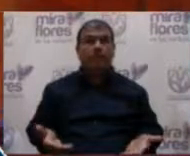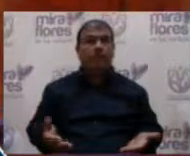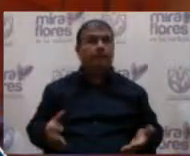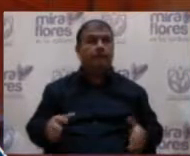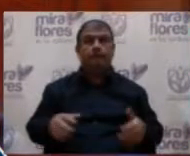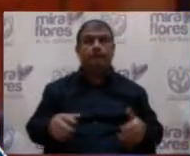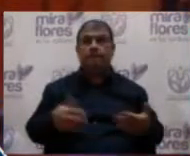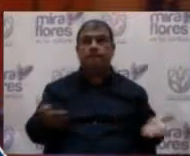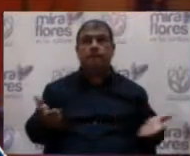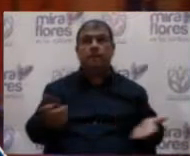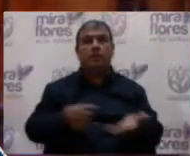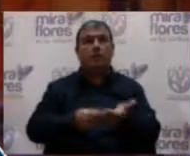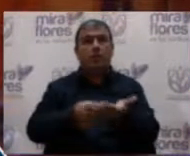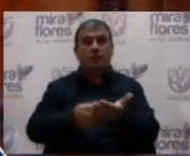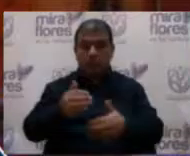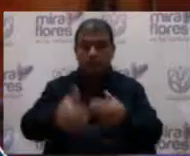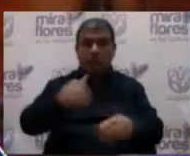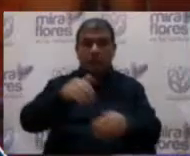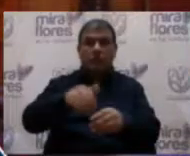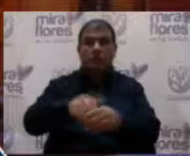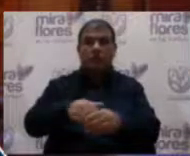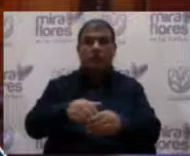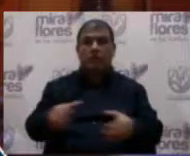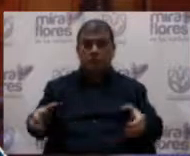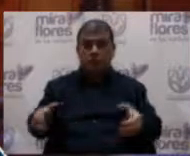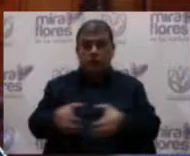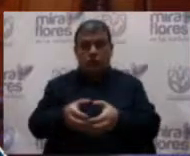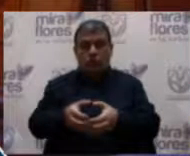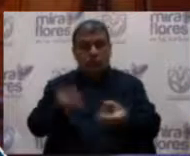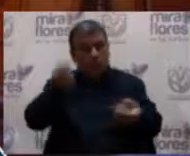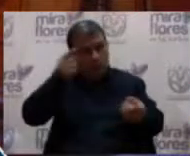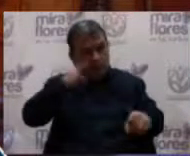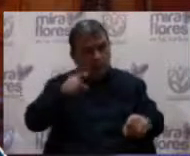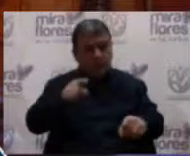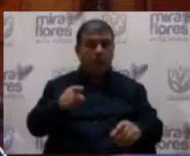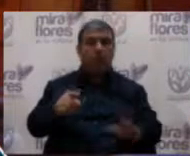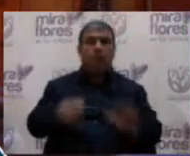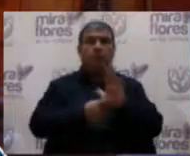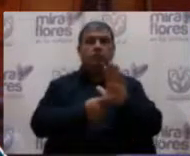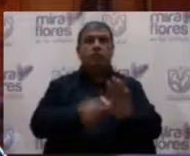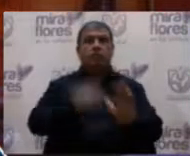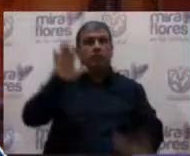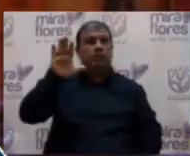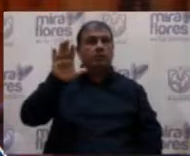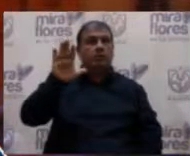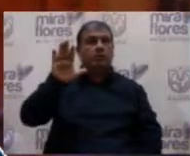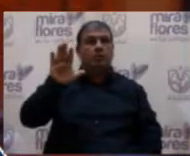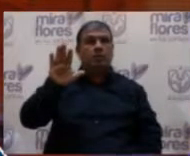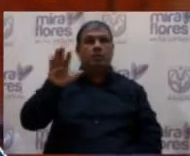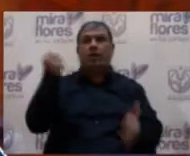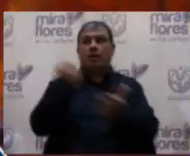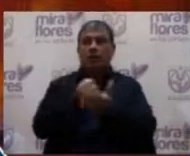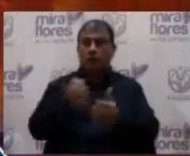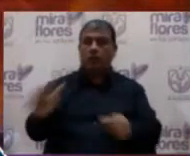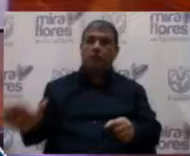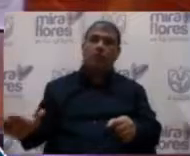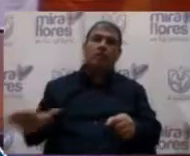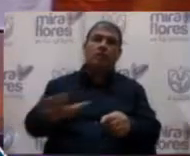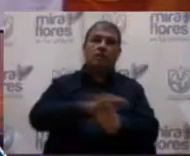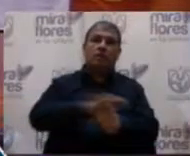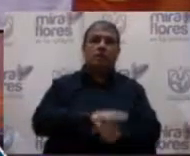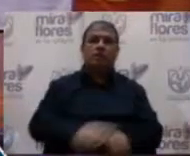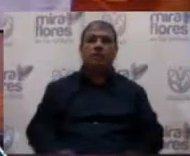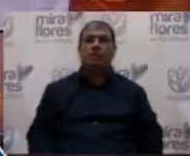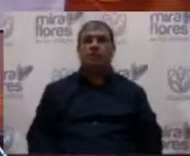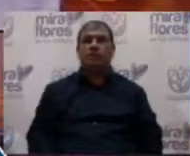No teniendo debate, vamos a proceder a votar. Aquellos miembros del Consejo que estén a favor, si han expresado en señal de conformidad. Aprobado por